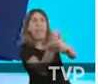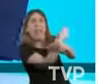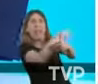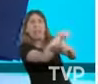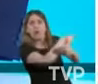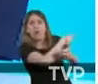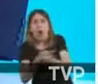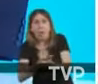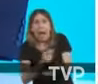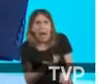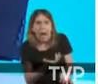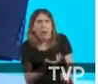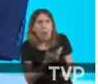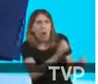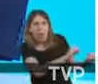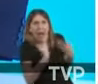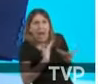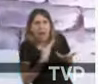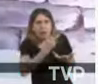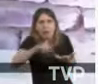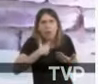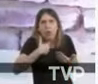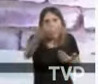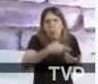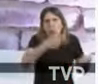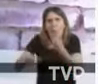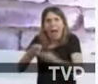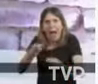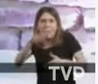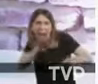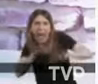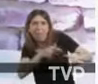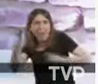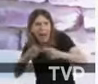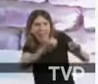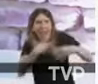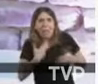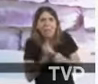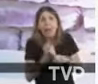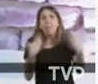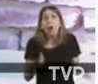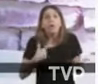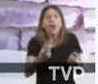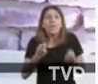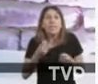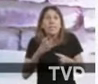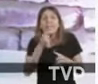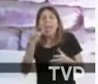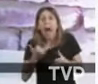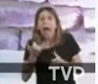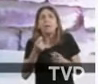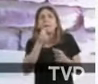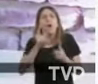pagar. Esta simple receta me parece que condensa la cuestión que tenemos. Si exigen un ajuste salvaje,